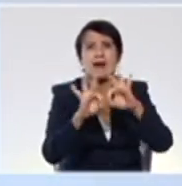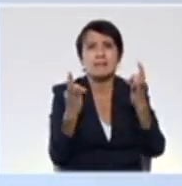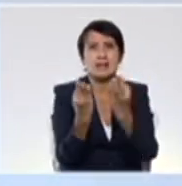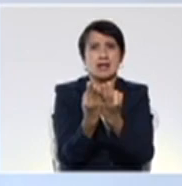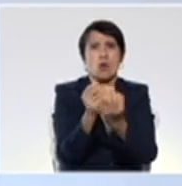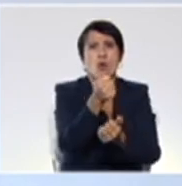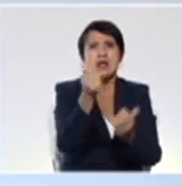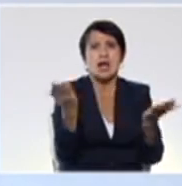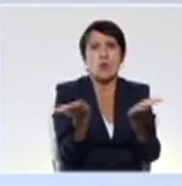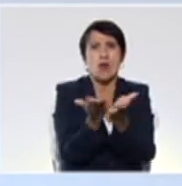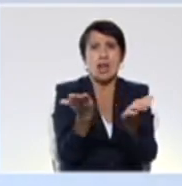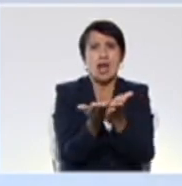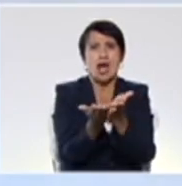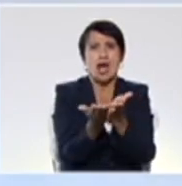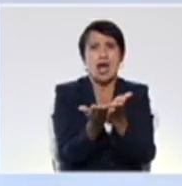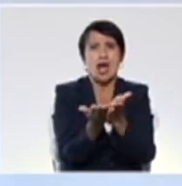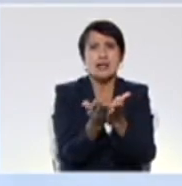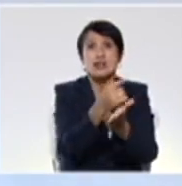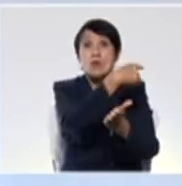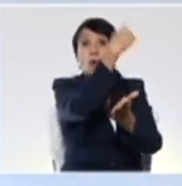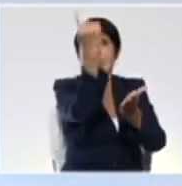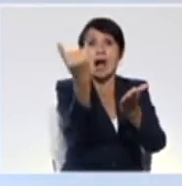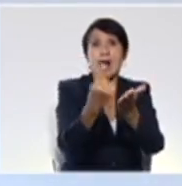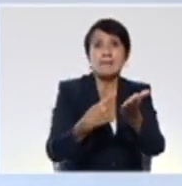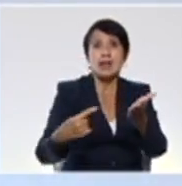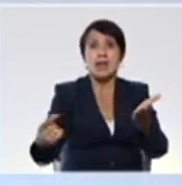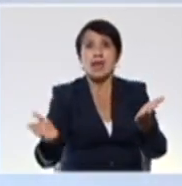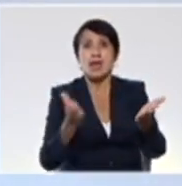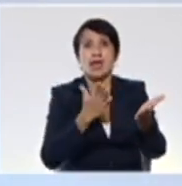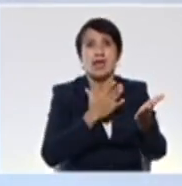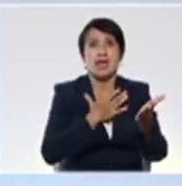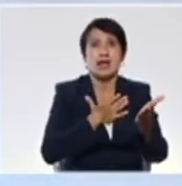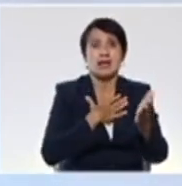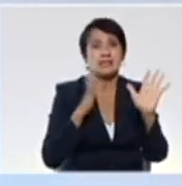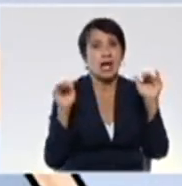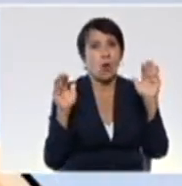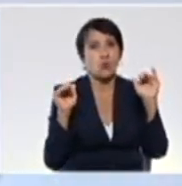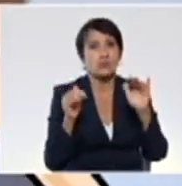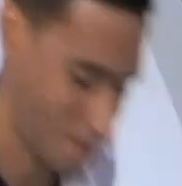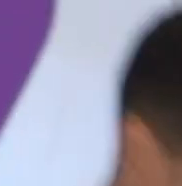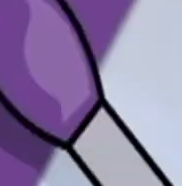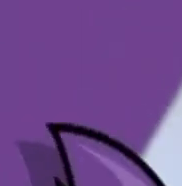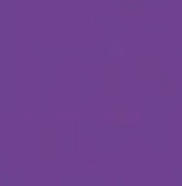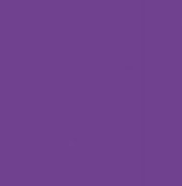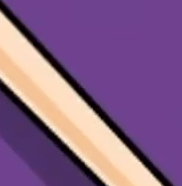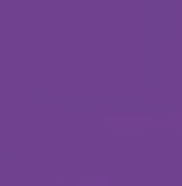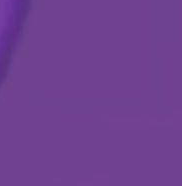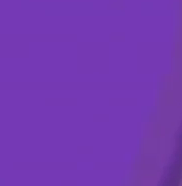Familia, una Escuela. ¡Dibújame! Hasta mañana.